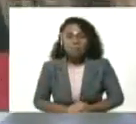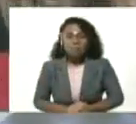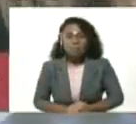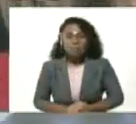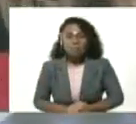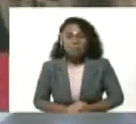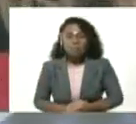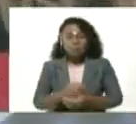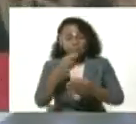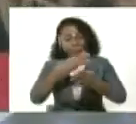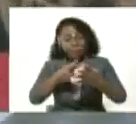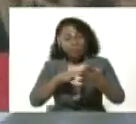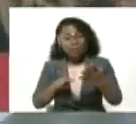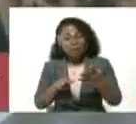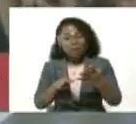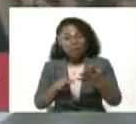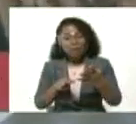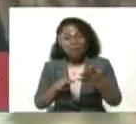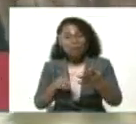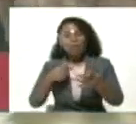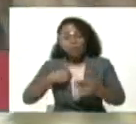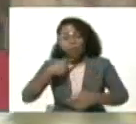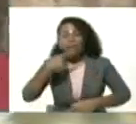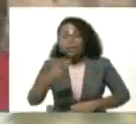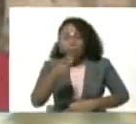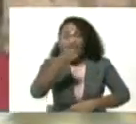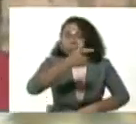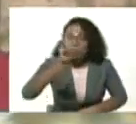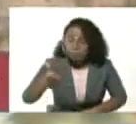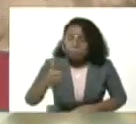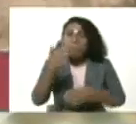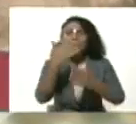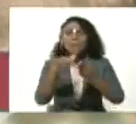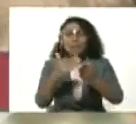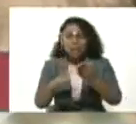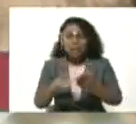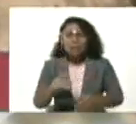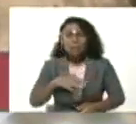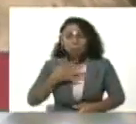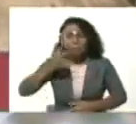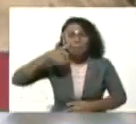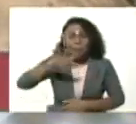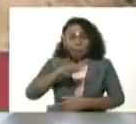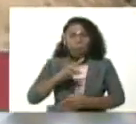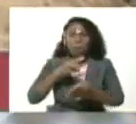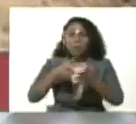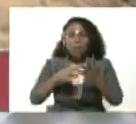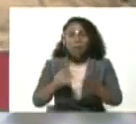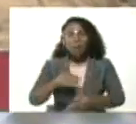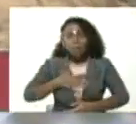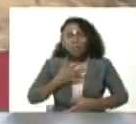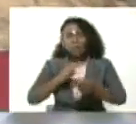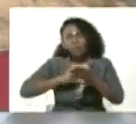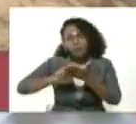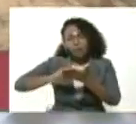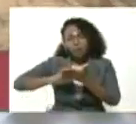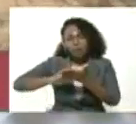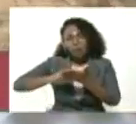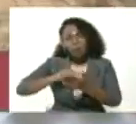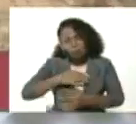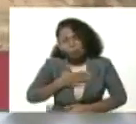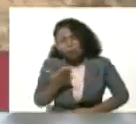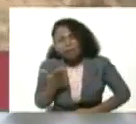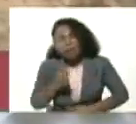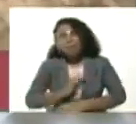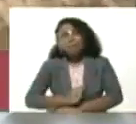Lo material, les digo a la gente de nuestro pueblo, lo material se recupera,